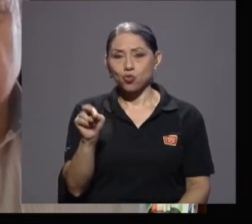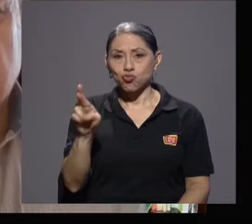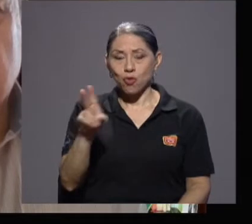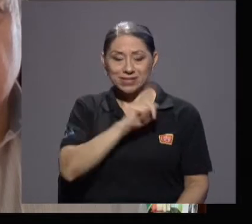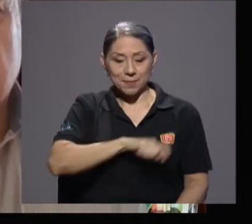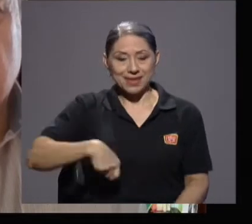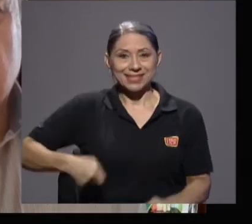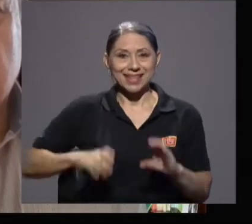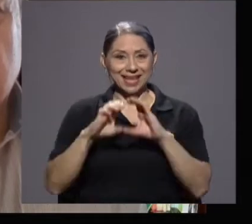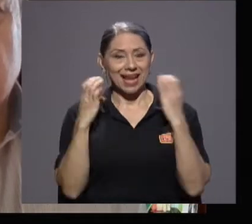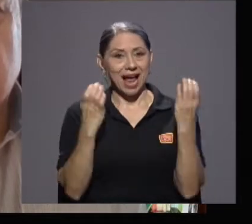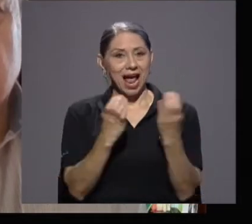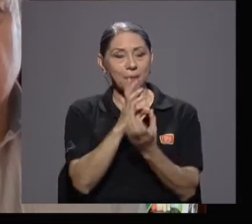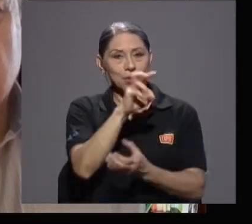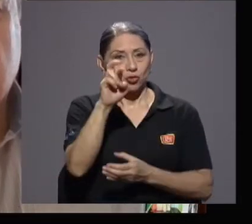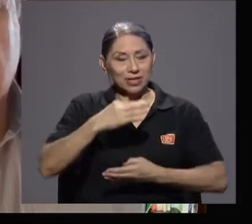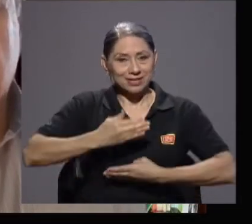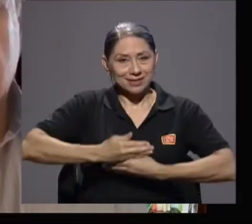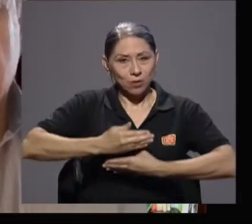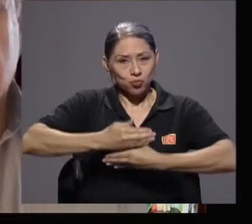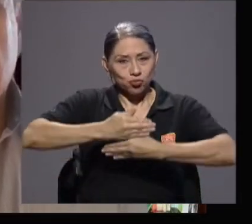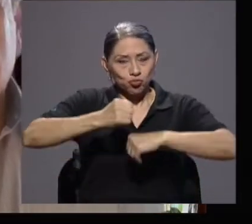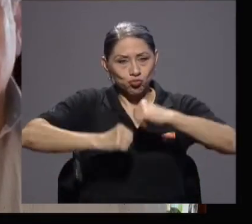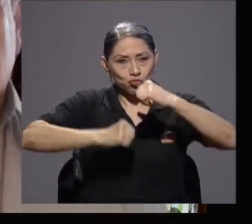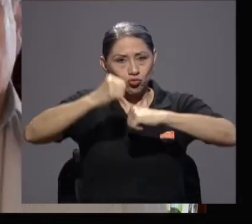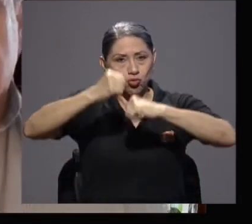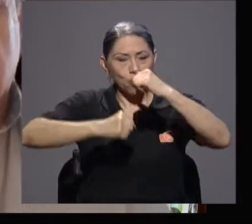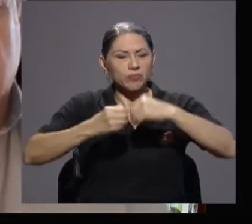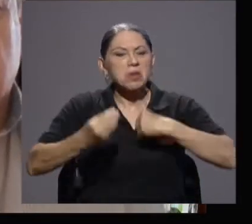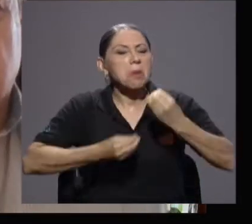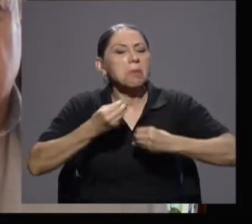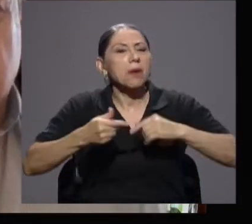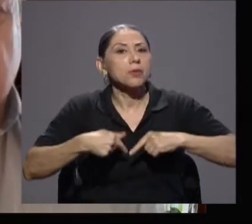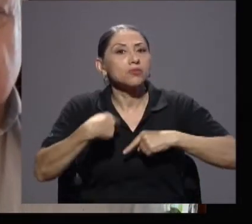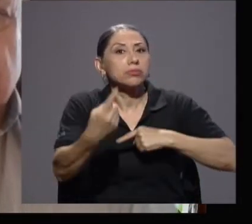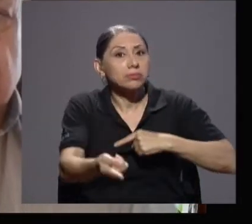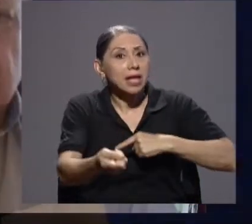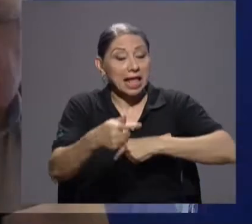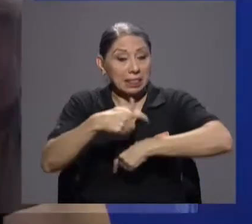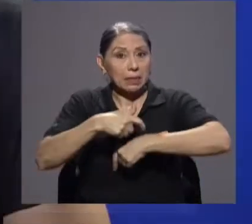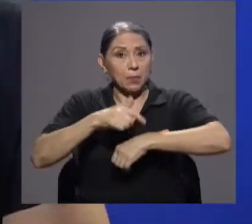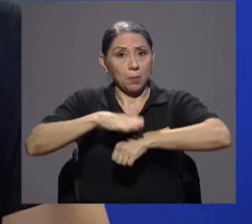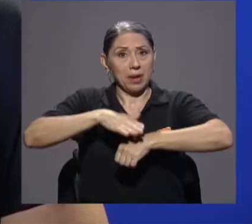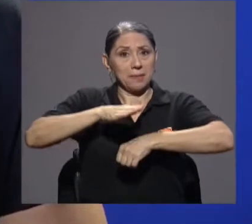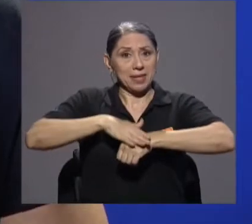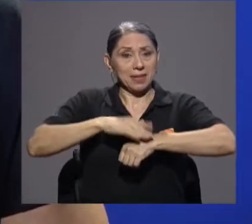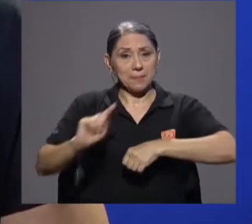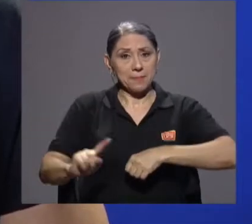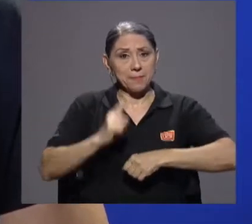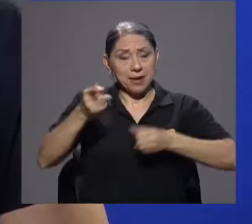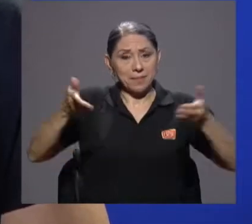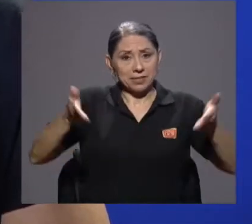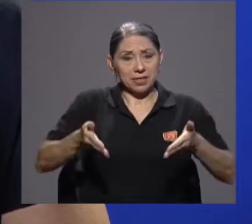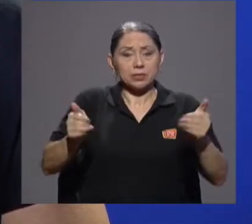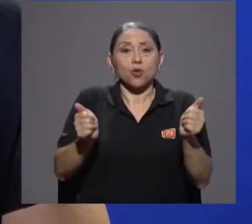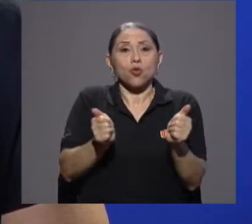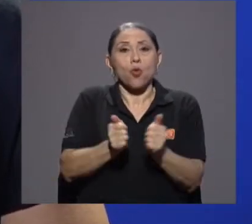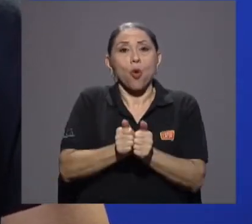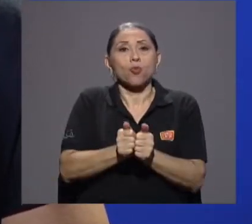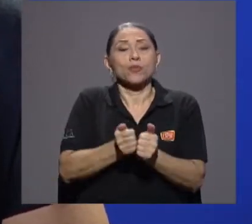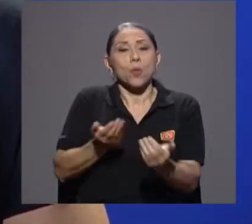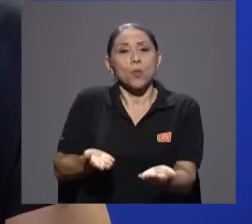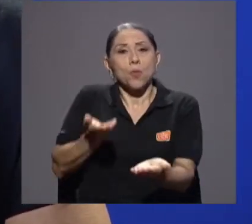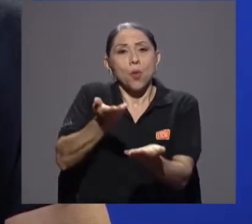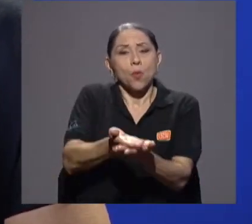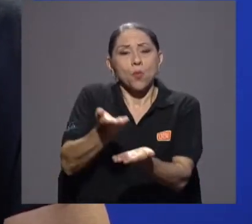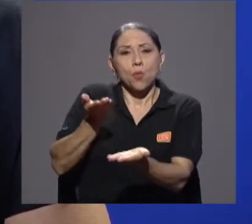Cámara Costarricense de la Construcción. Vamos a seguir una dinámica donde el tiempo nos va a permitir tener una primera presentación con las propuestas UCR